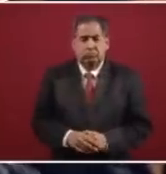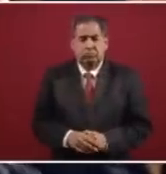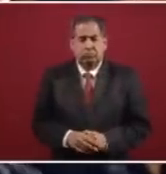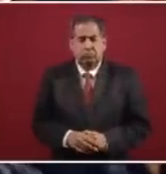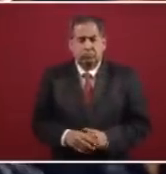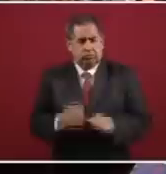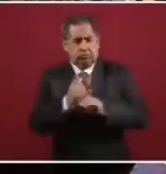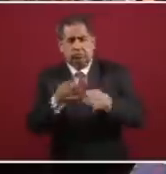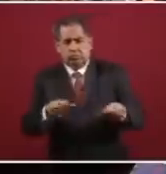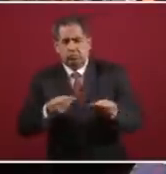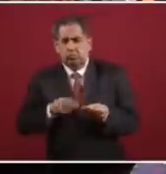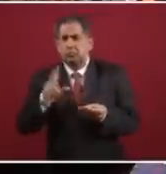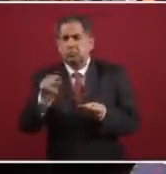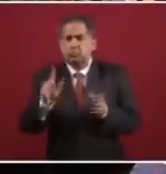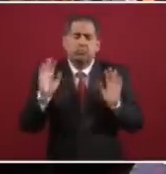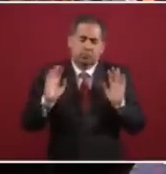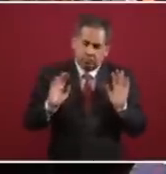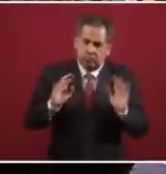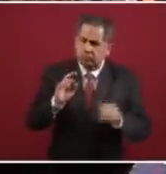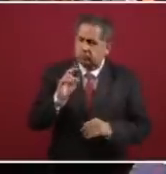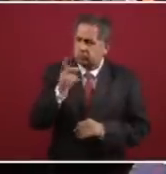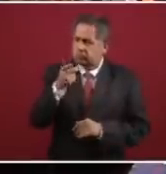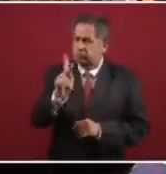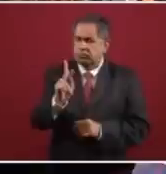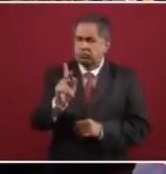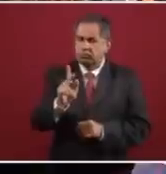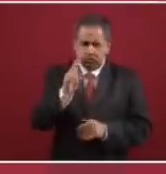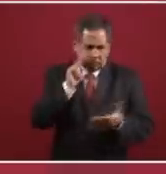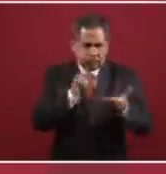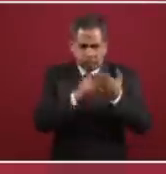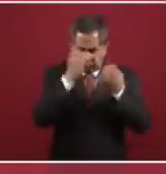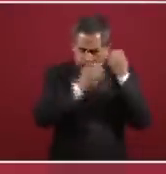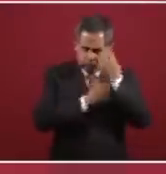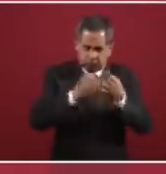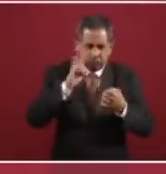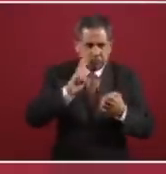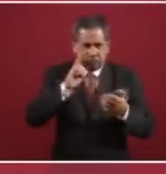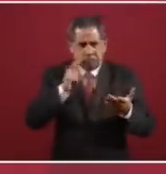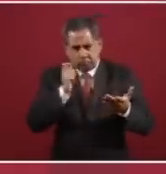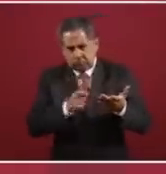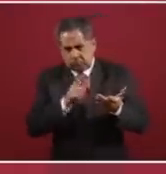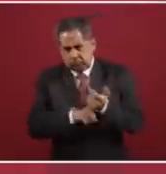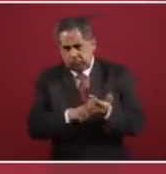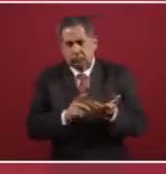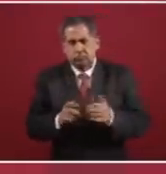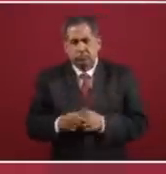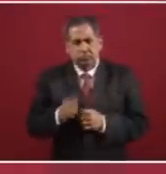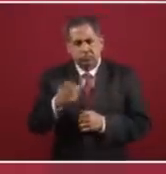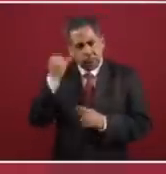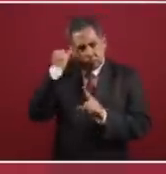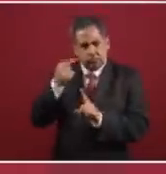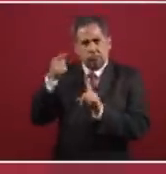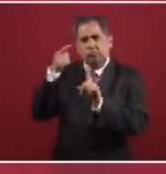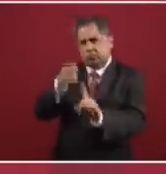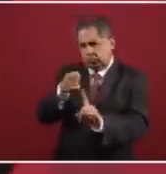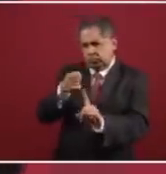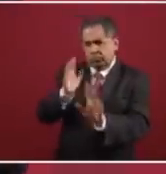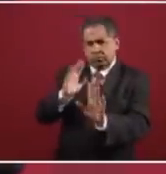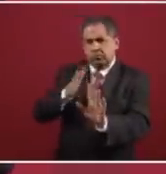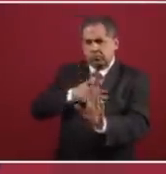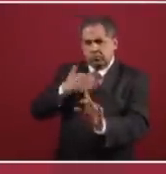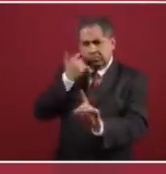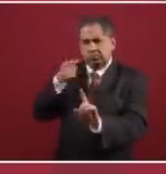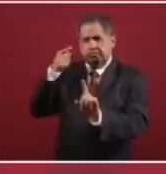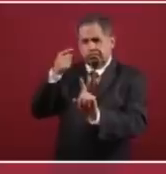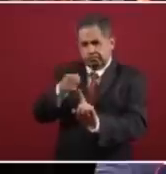la información que yo tengo. Pero además, lo vamos a revisar, lo vamos a ver, pero el propósito es ese,